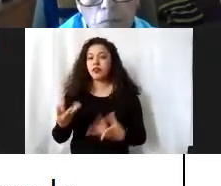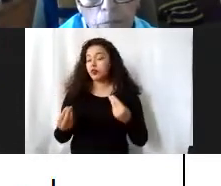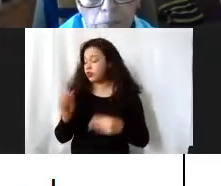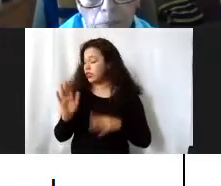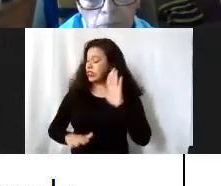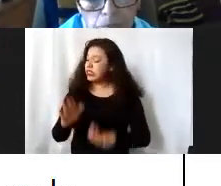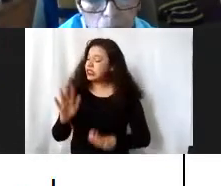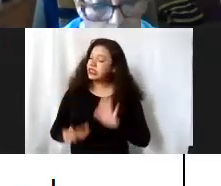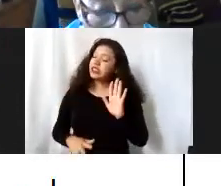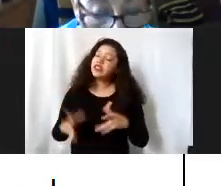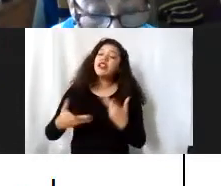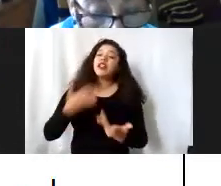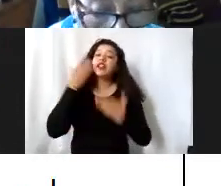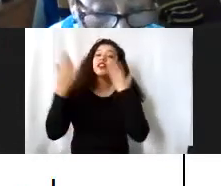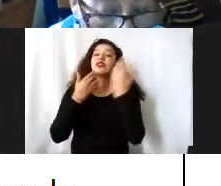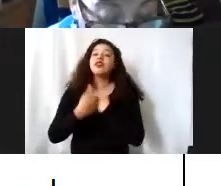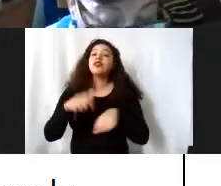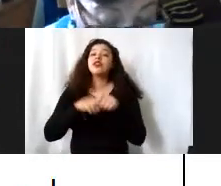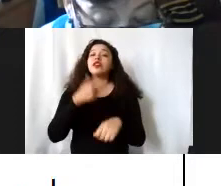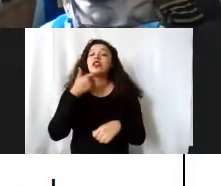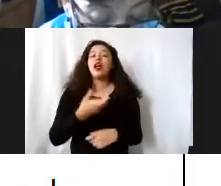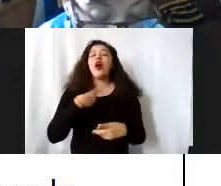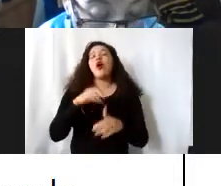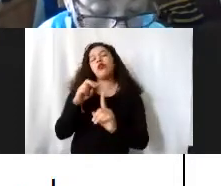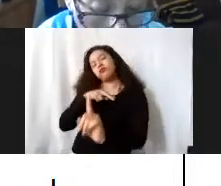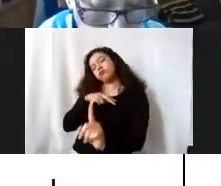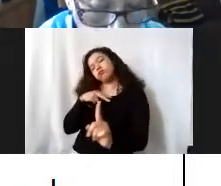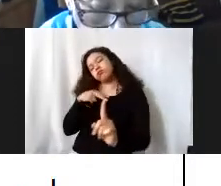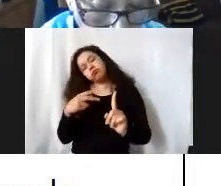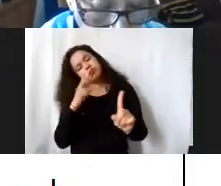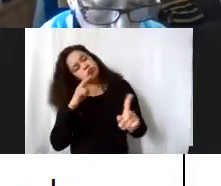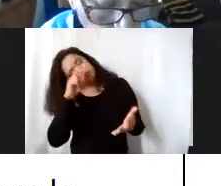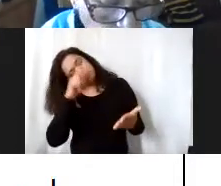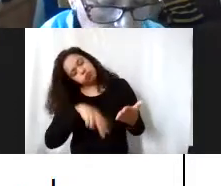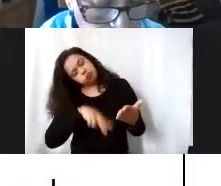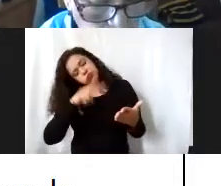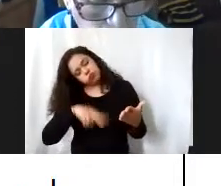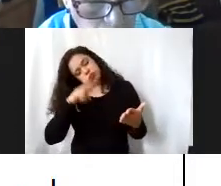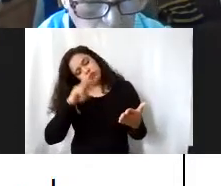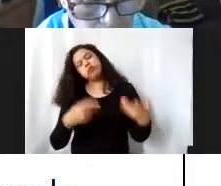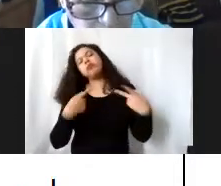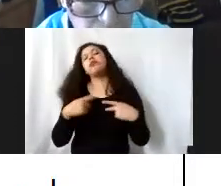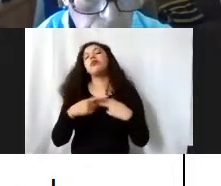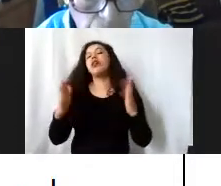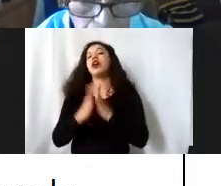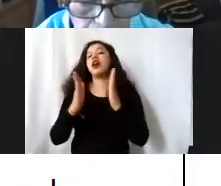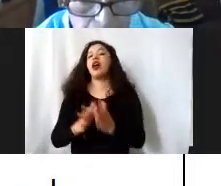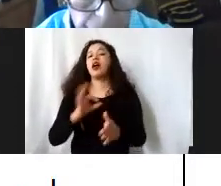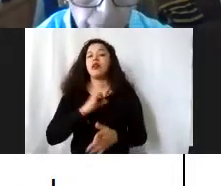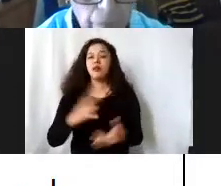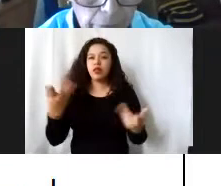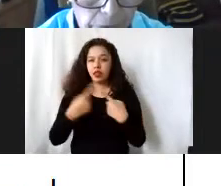estudio socioeconómico o la percepción de los participantes puede ser distinta a